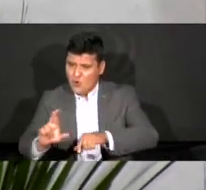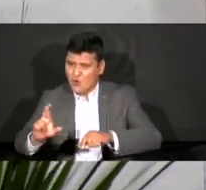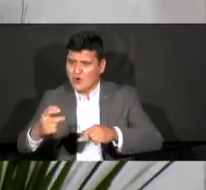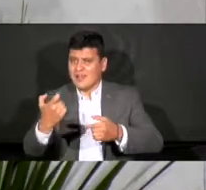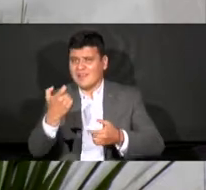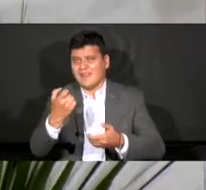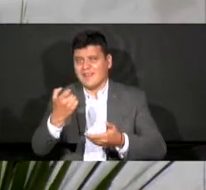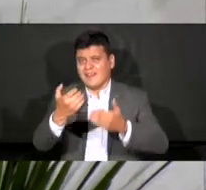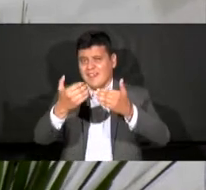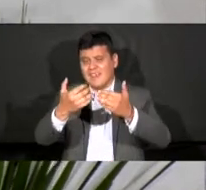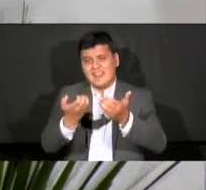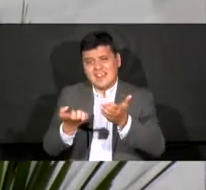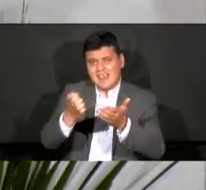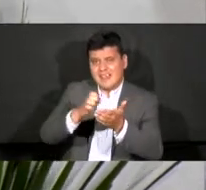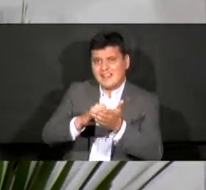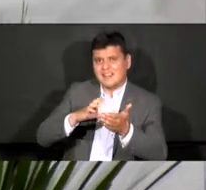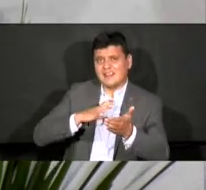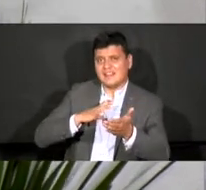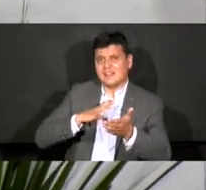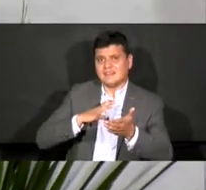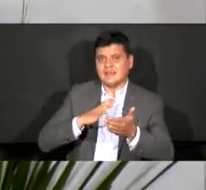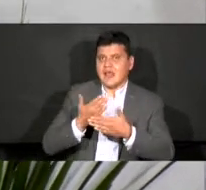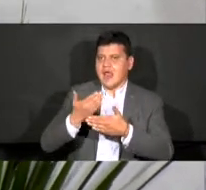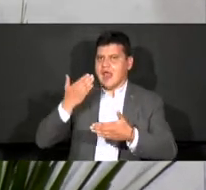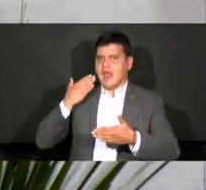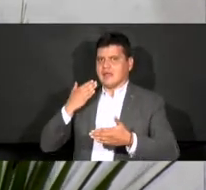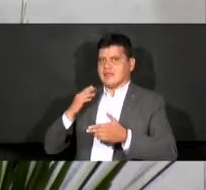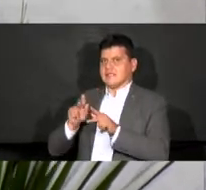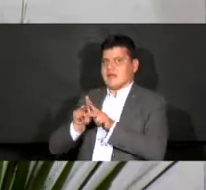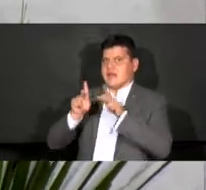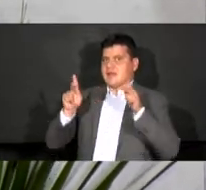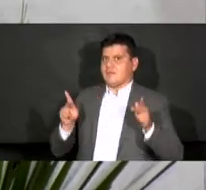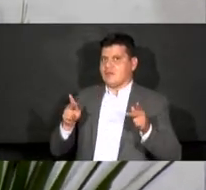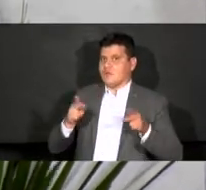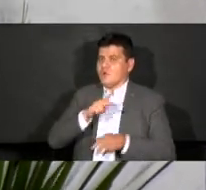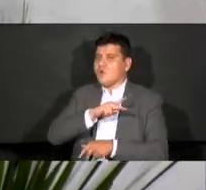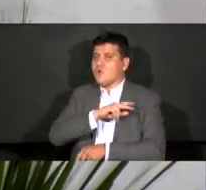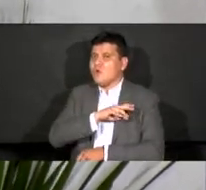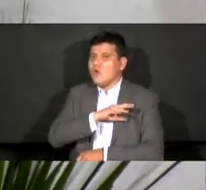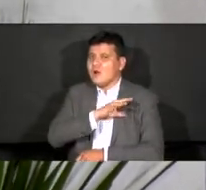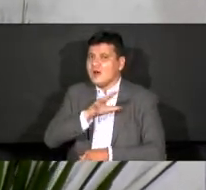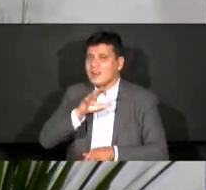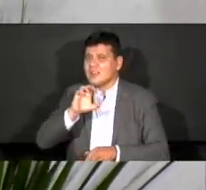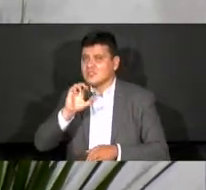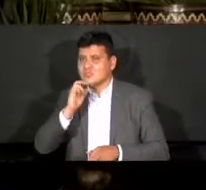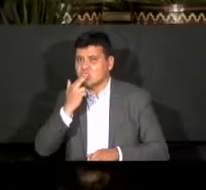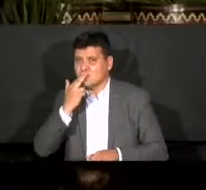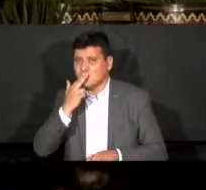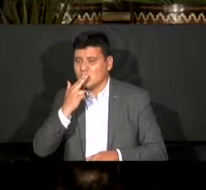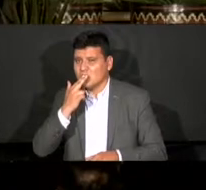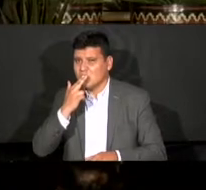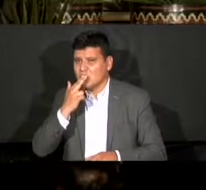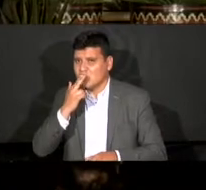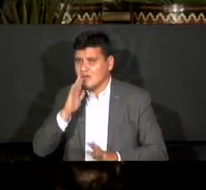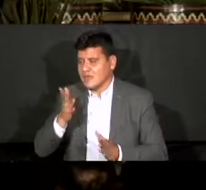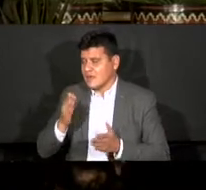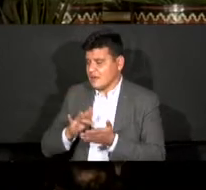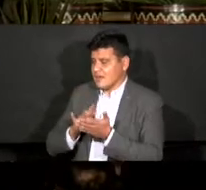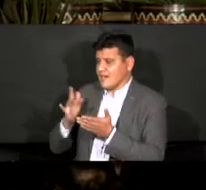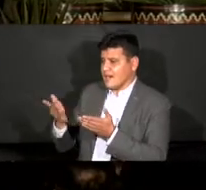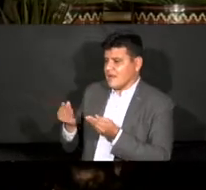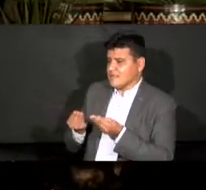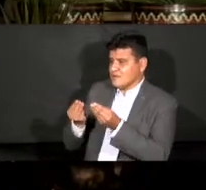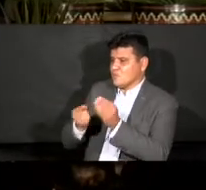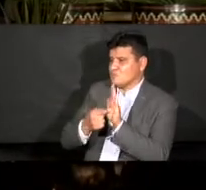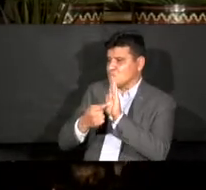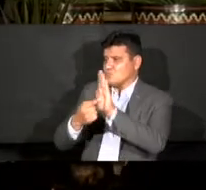las cuales ya fueron publicadas el sábado pasado y le agradezco mucho a esta soberanía por haberlo hecho. Gracias